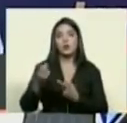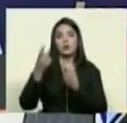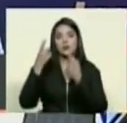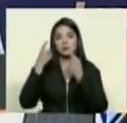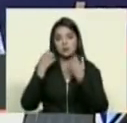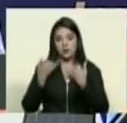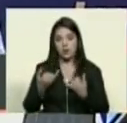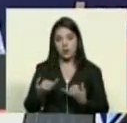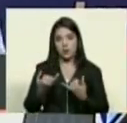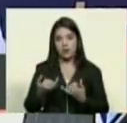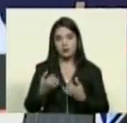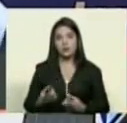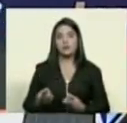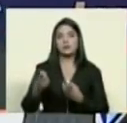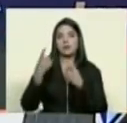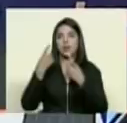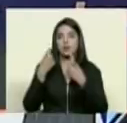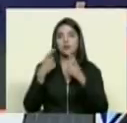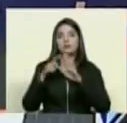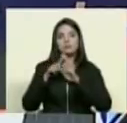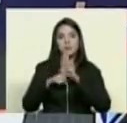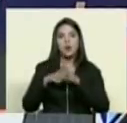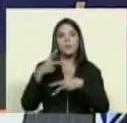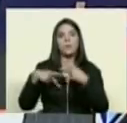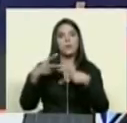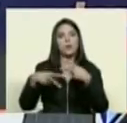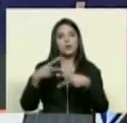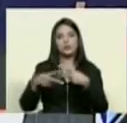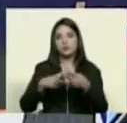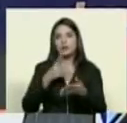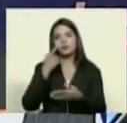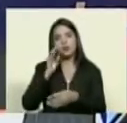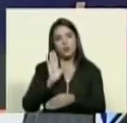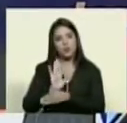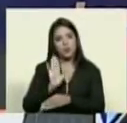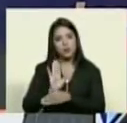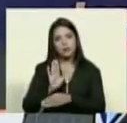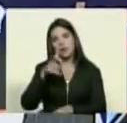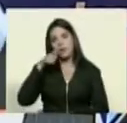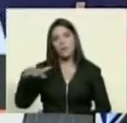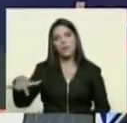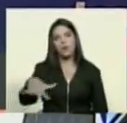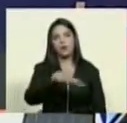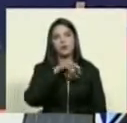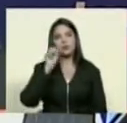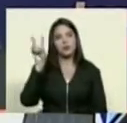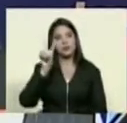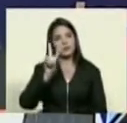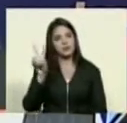derrota, establecer un proceso de protección al pueblo de Venezuela.